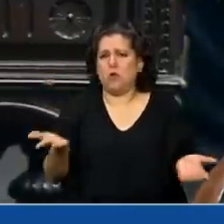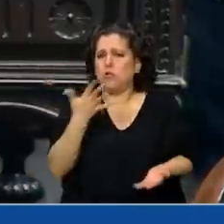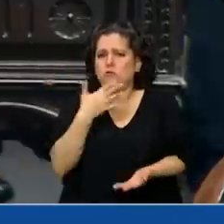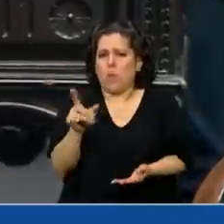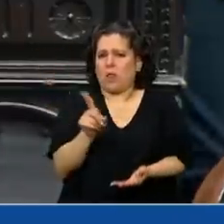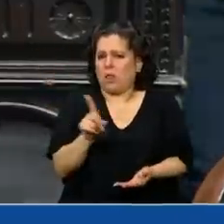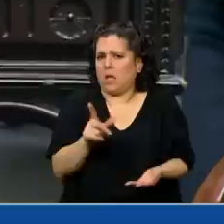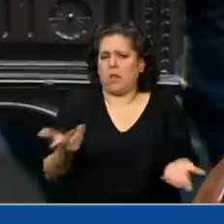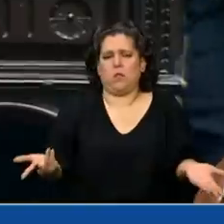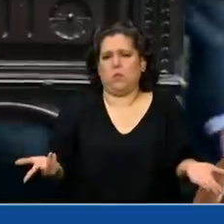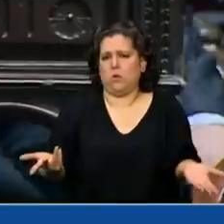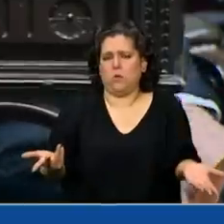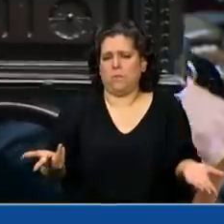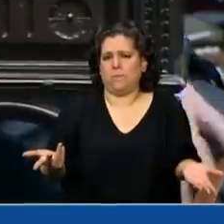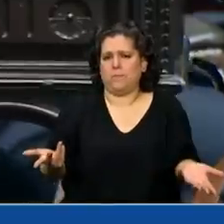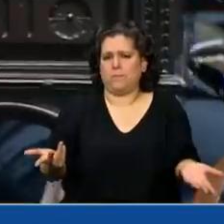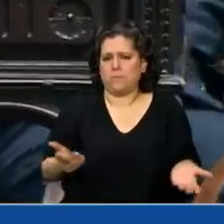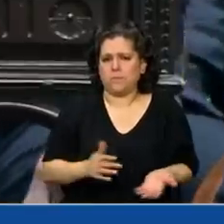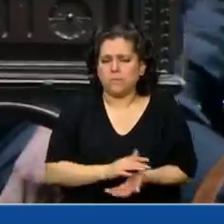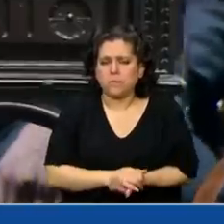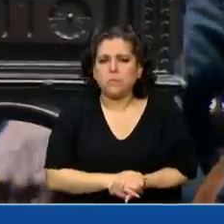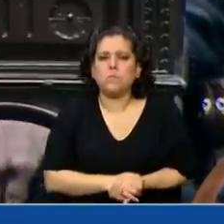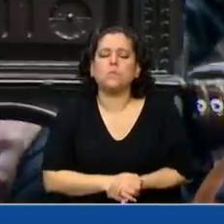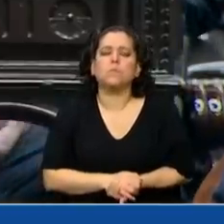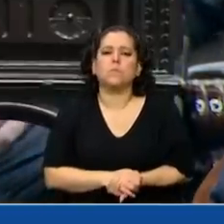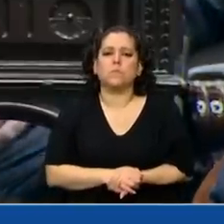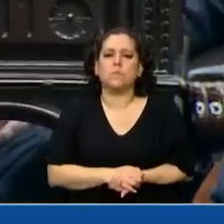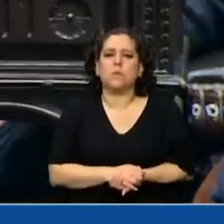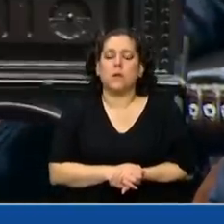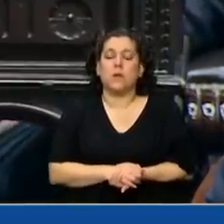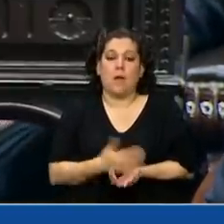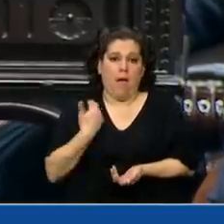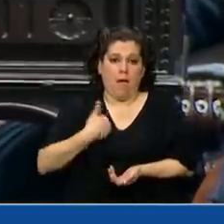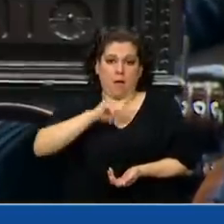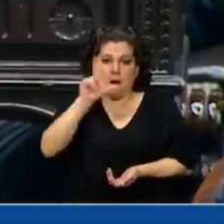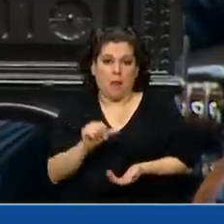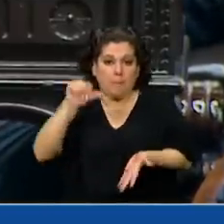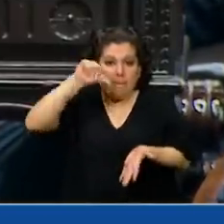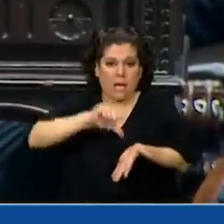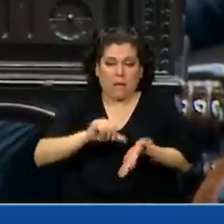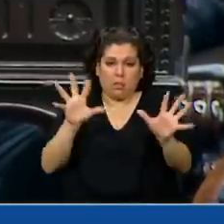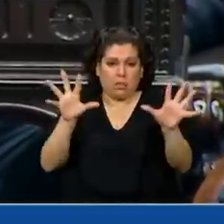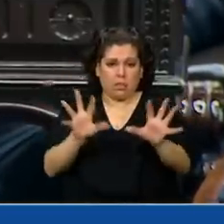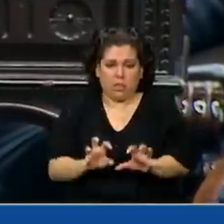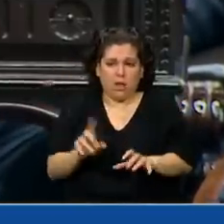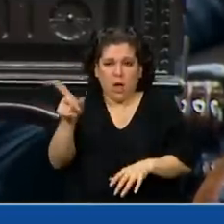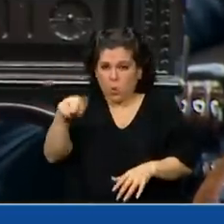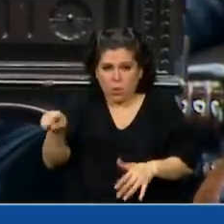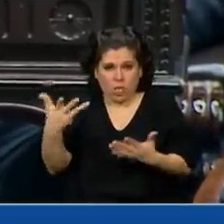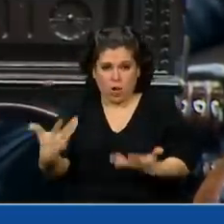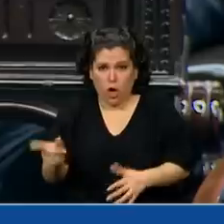señora Presidenta. Mire, el país está mal. No le molesta, quédense